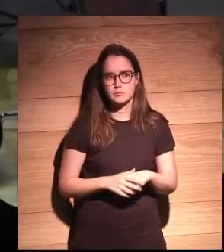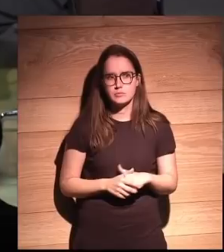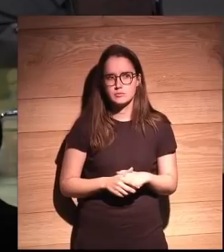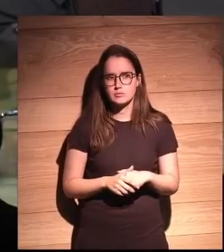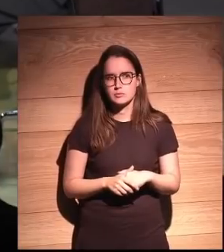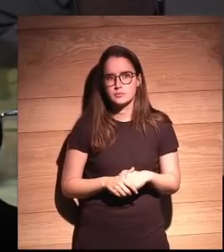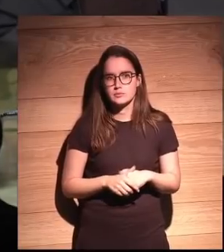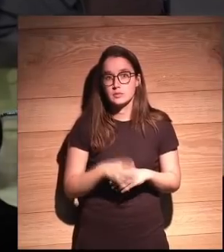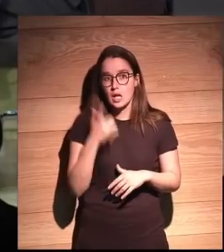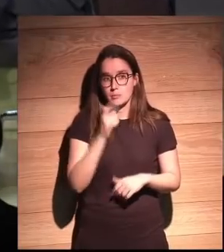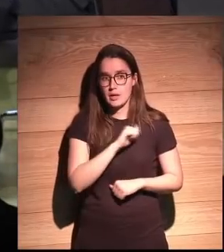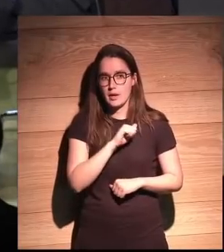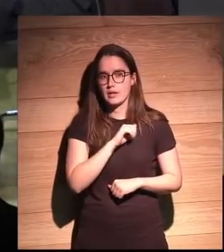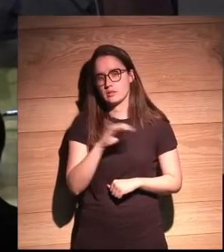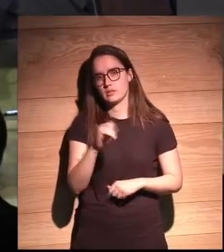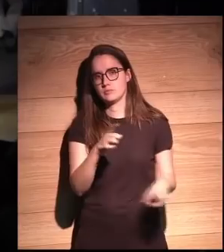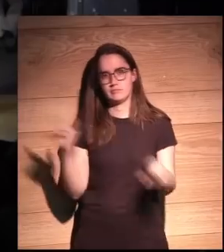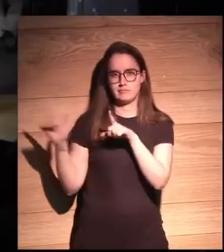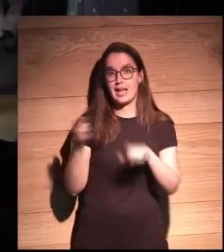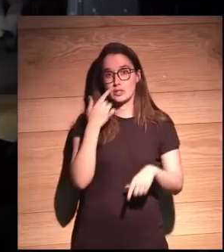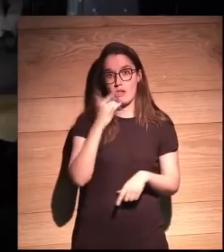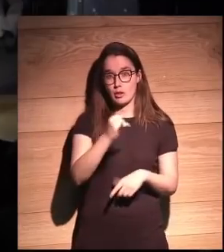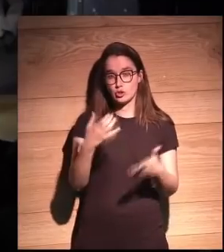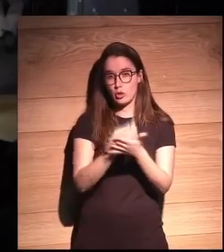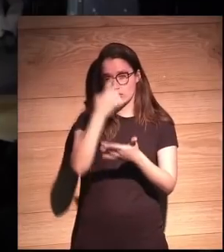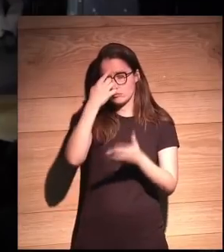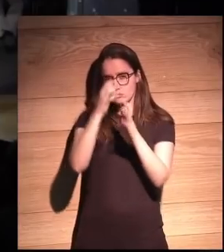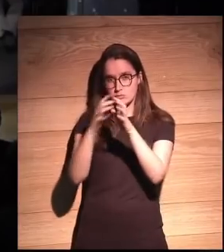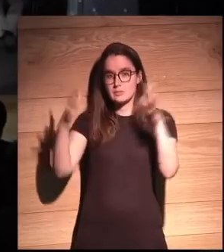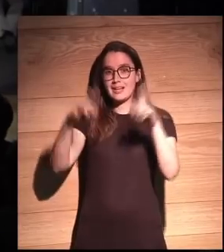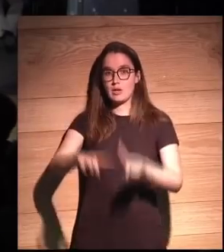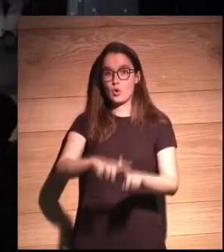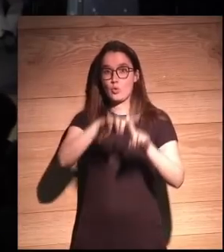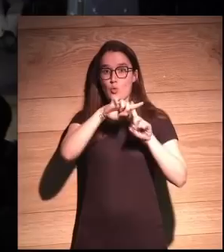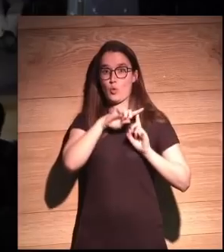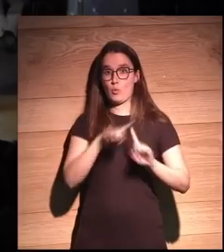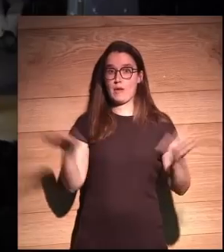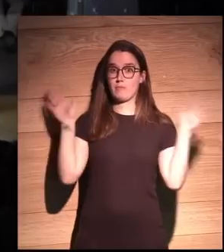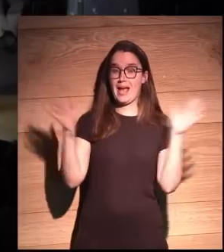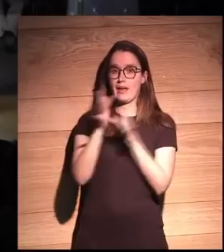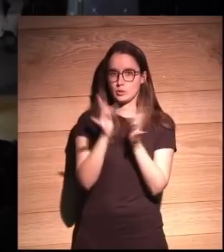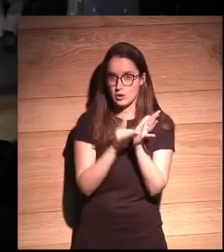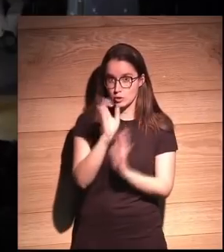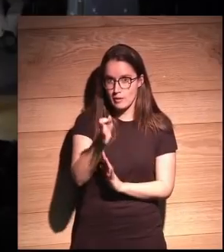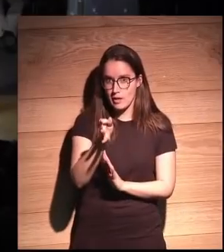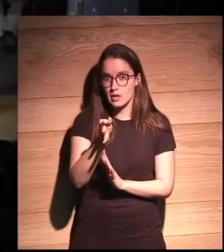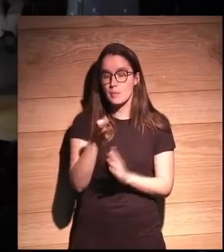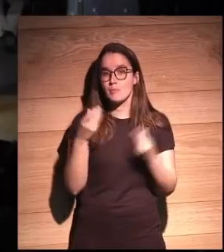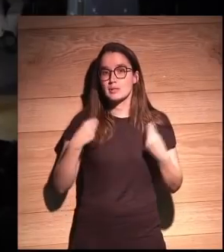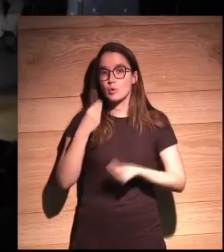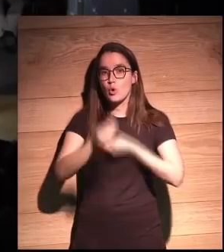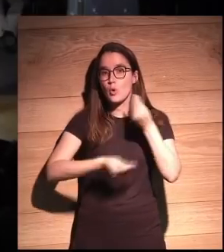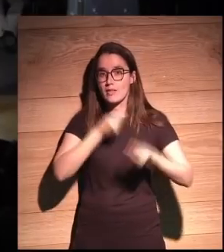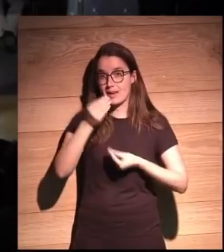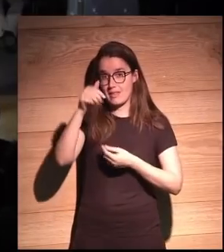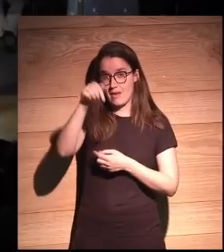tripalium? Aguanta que le voy a dar. Ahí, eso es un tripalium. Todos tenemos en la cabeza la cruz en la que crucifican a Jesucristo, ¿no? También lo hacían